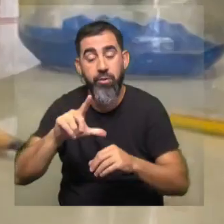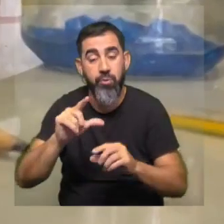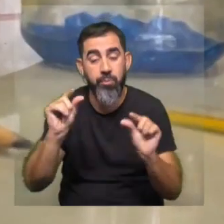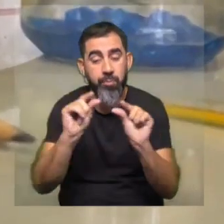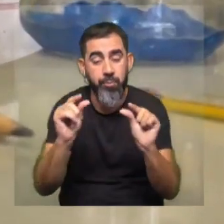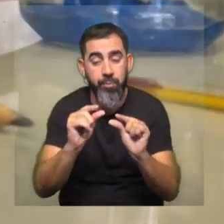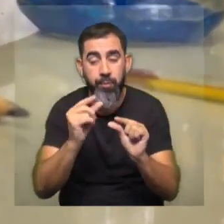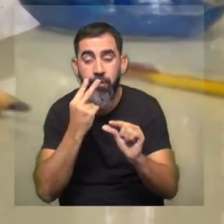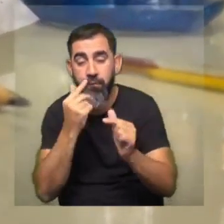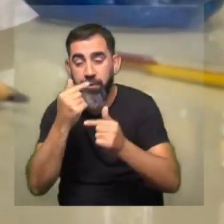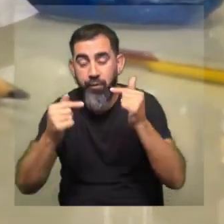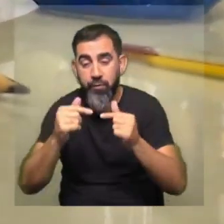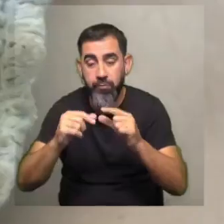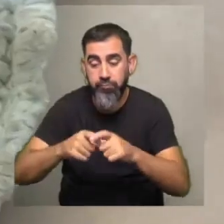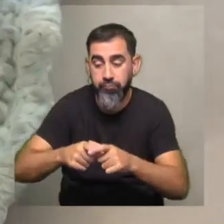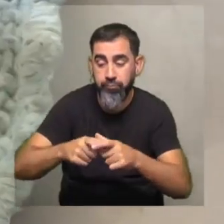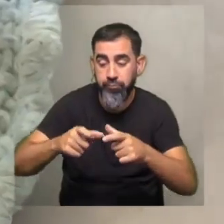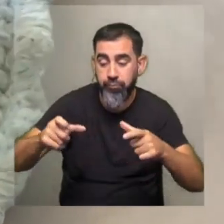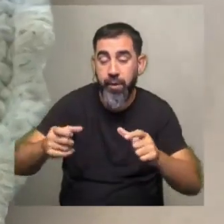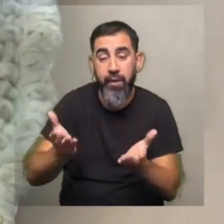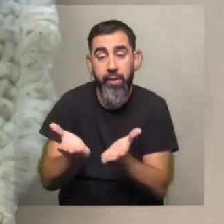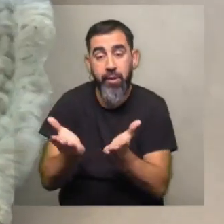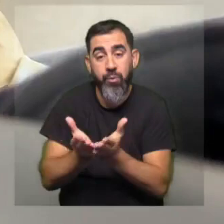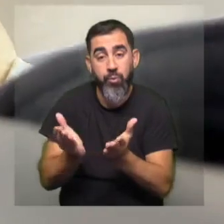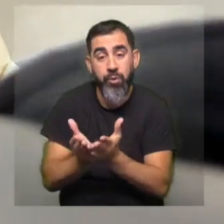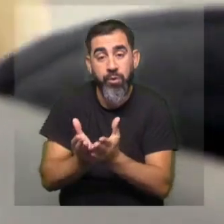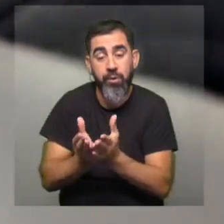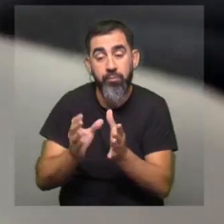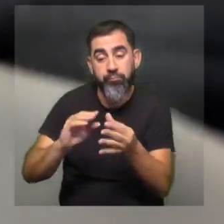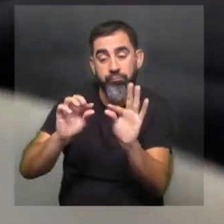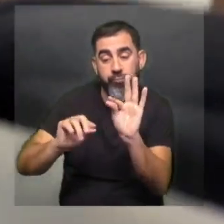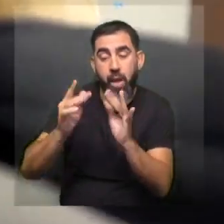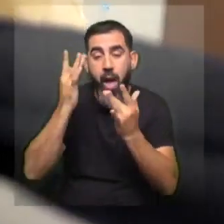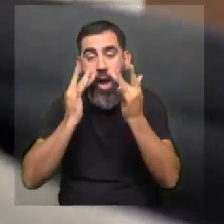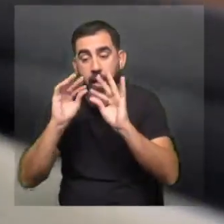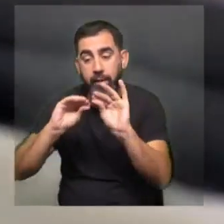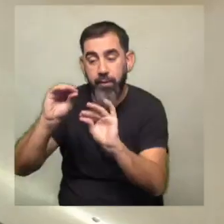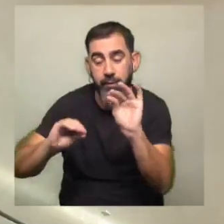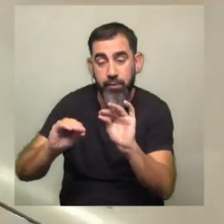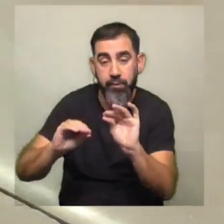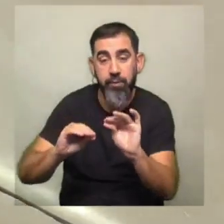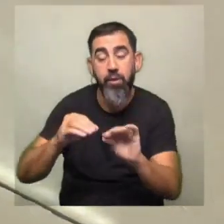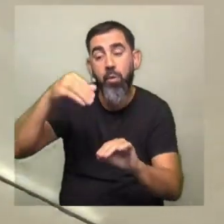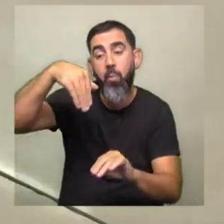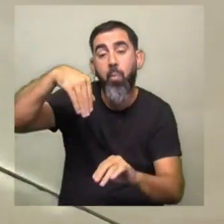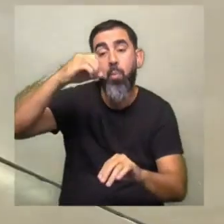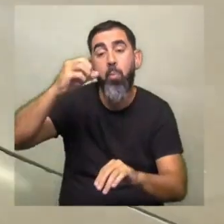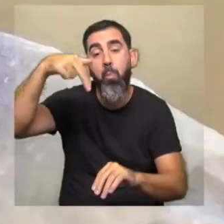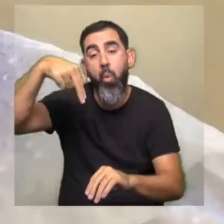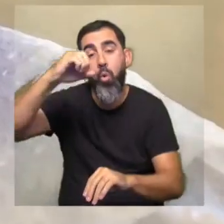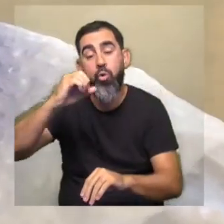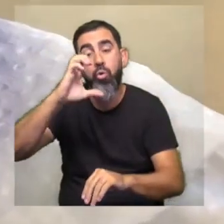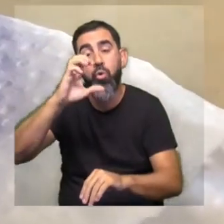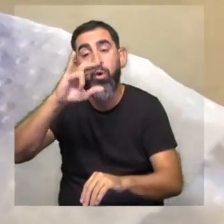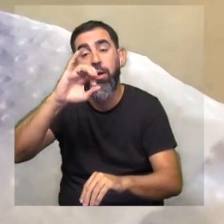pequeños cristales, crecidos por estudiantes, forman una pieza artística. Y el monocristal, otra